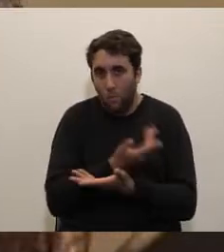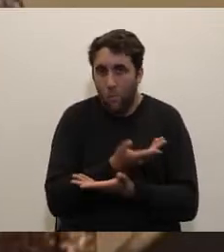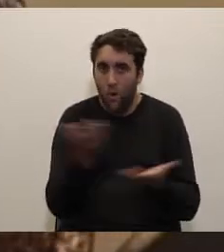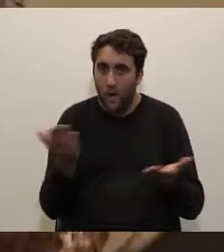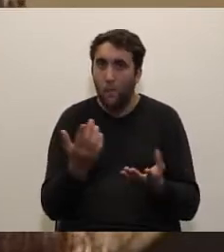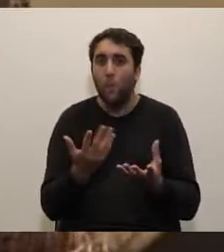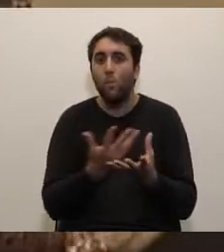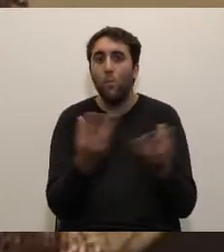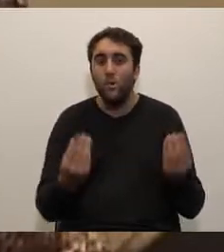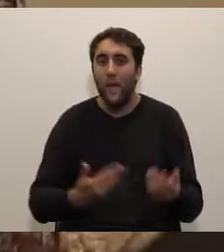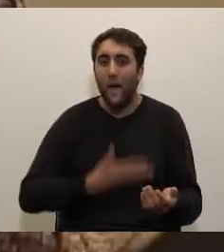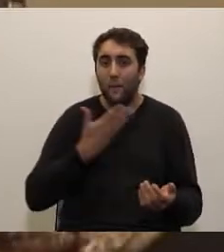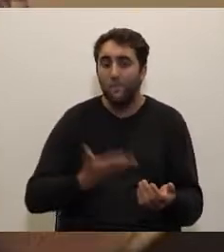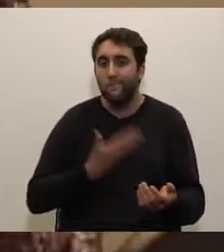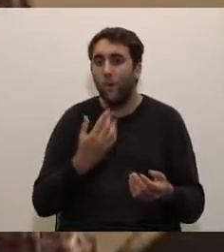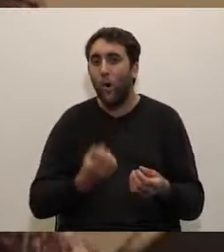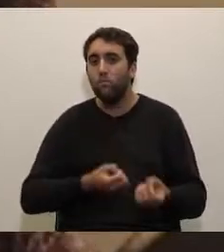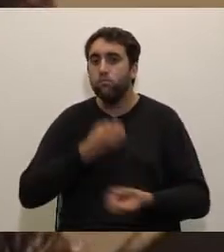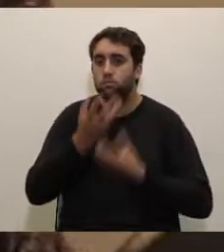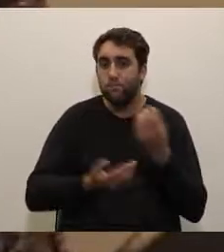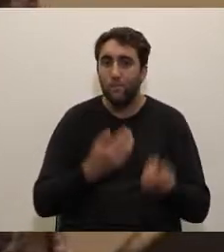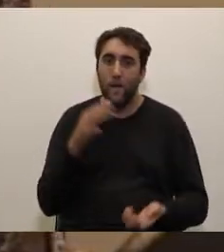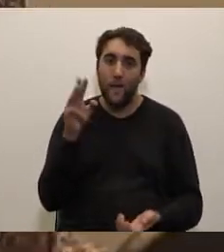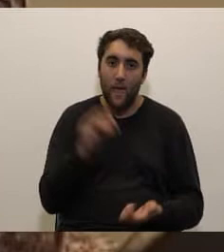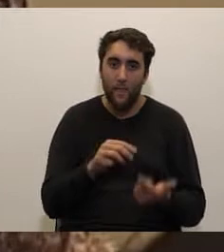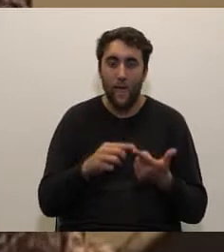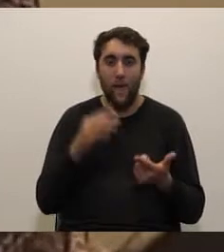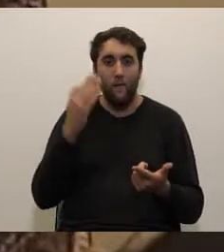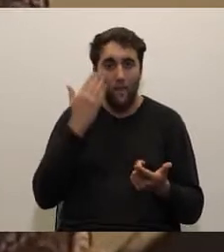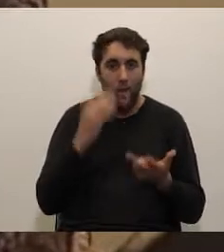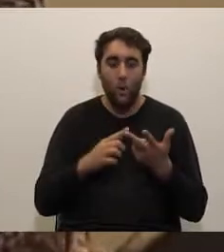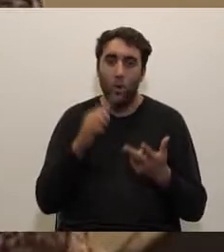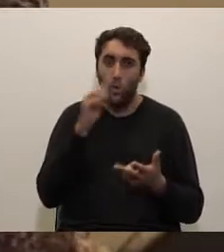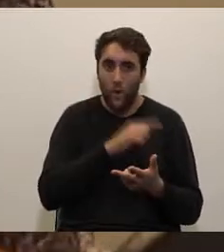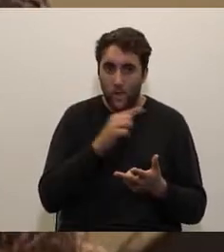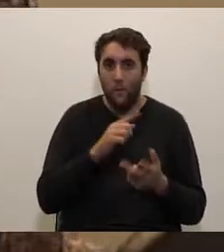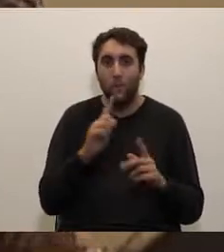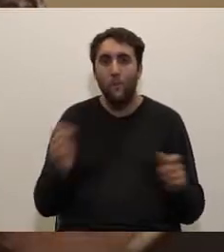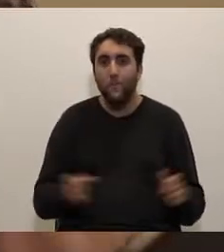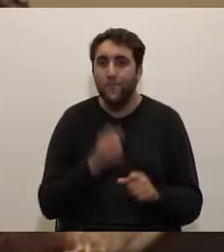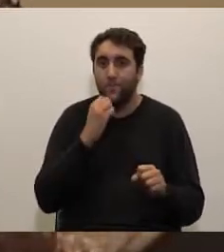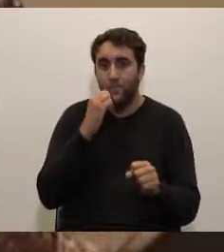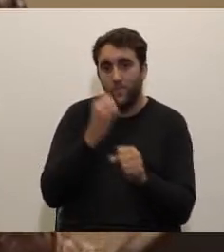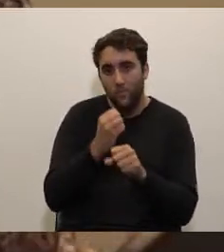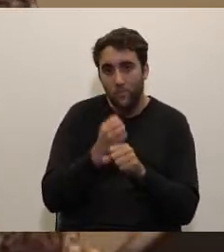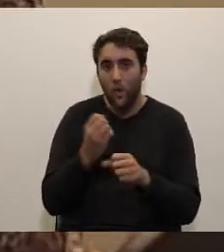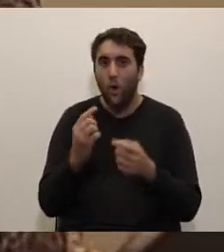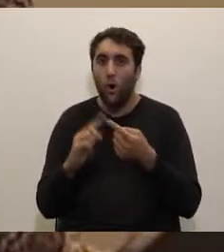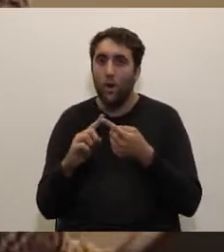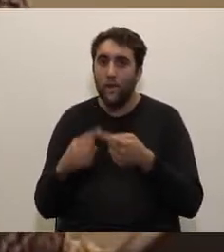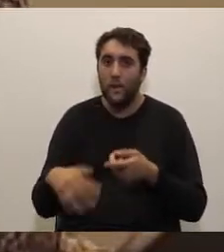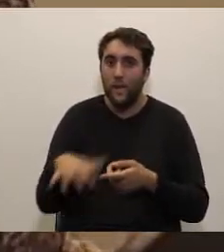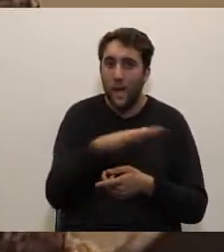se expresa en las redes sociales, en las distintas plataformas. Hacemos trabajo, nos coordinamos